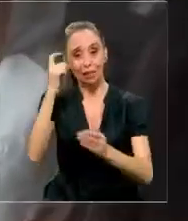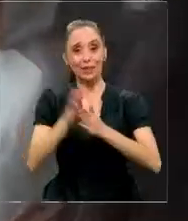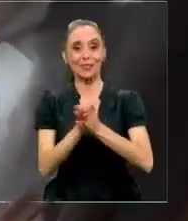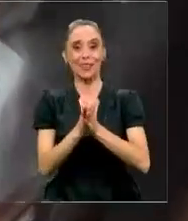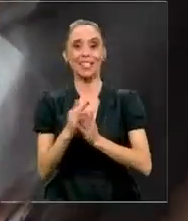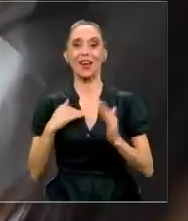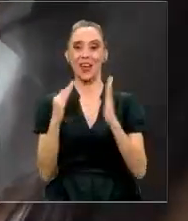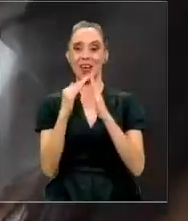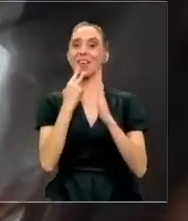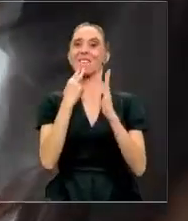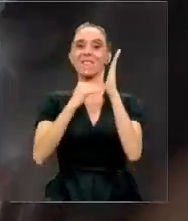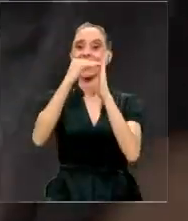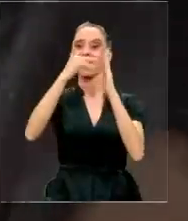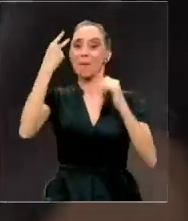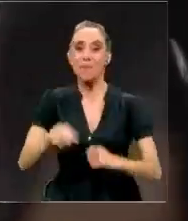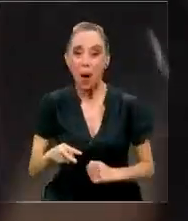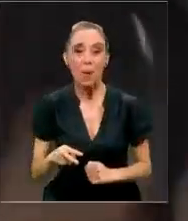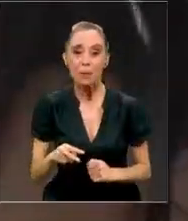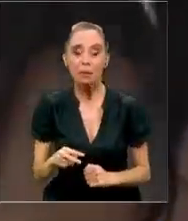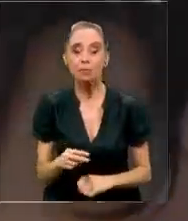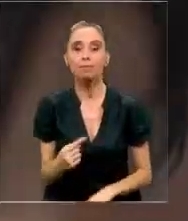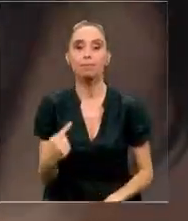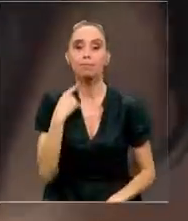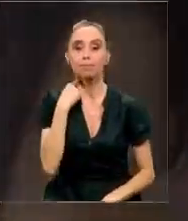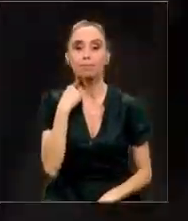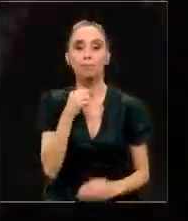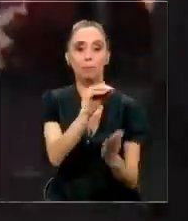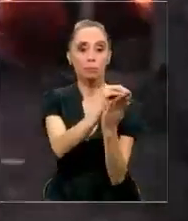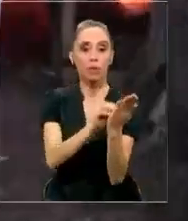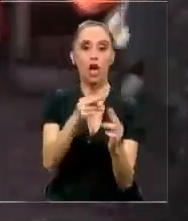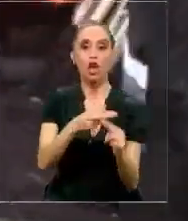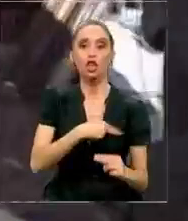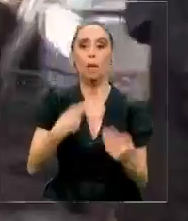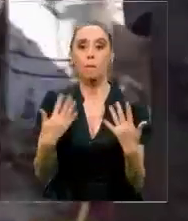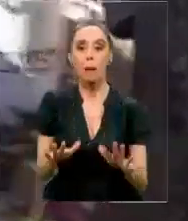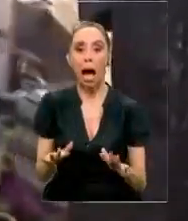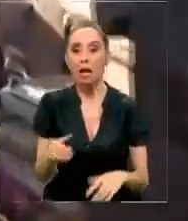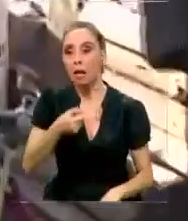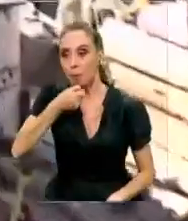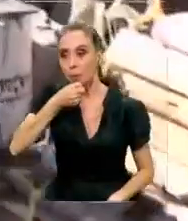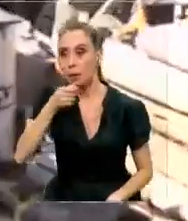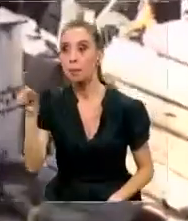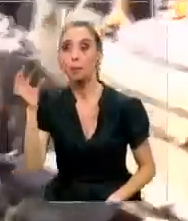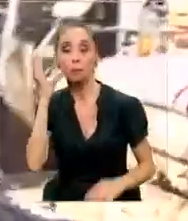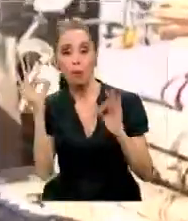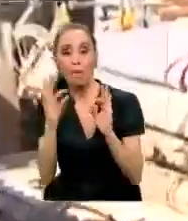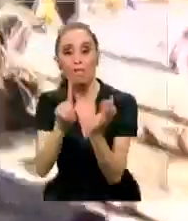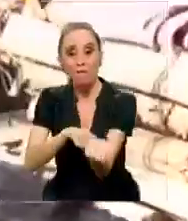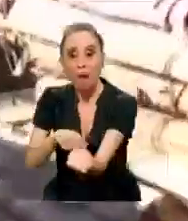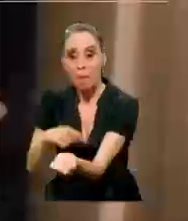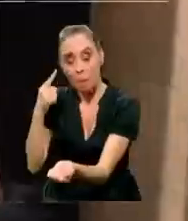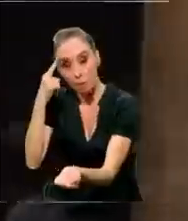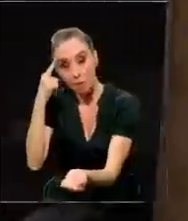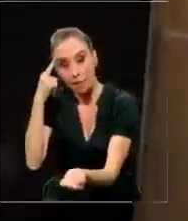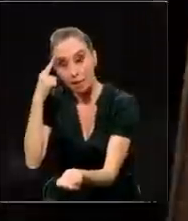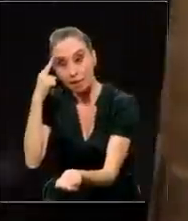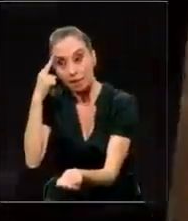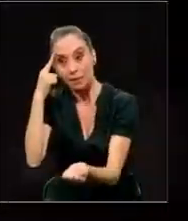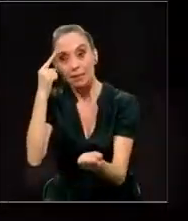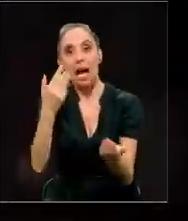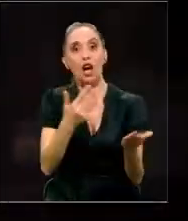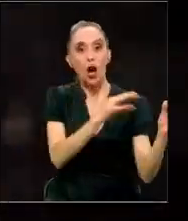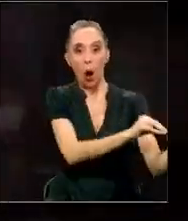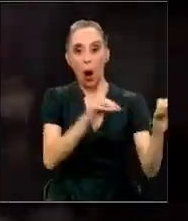por una vivienda se ven frustrados por errores en los registros. Ahora la familia de Magdalena deberá comenzar a planificar la llegada a su